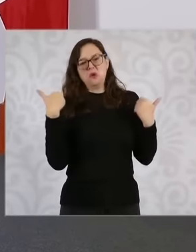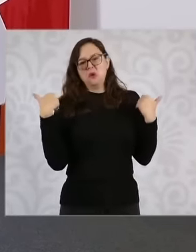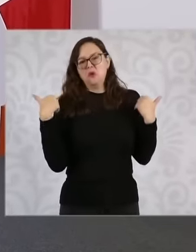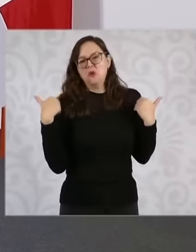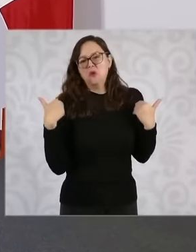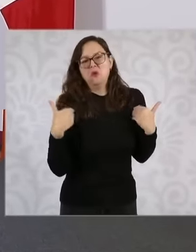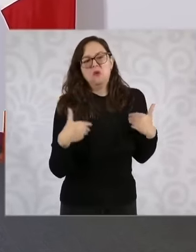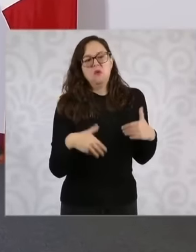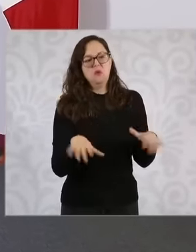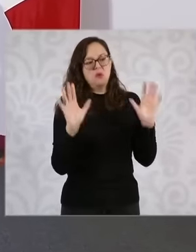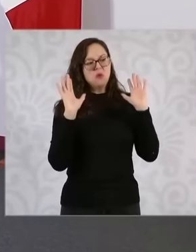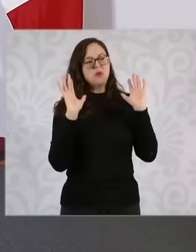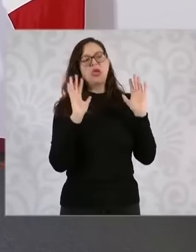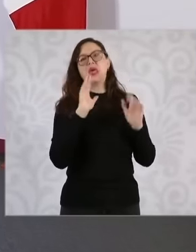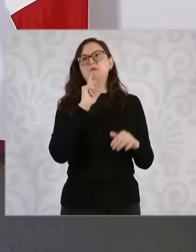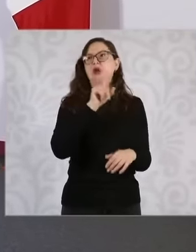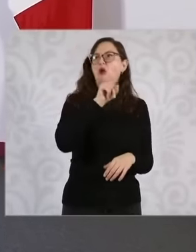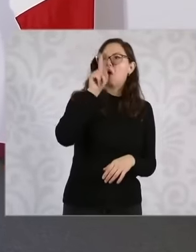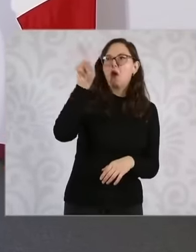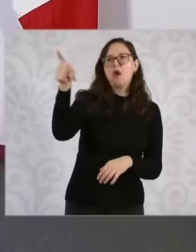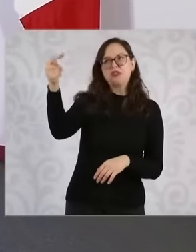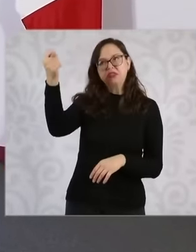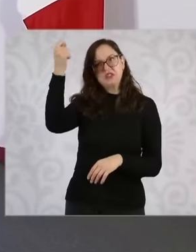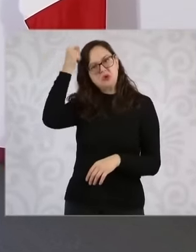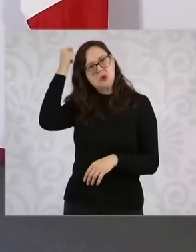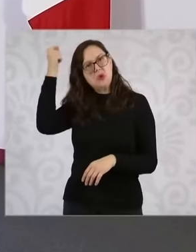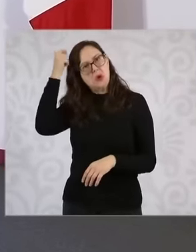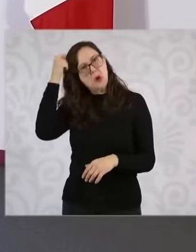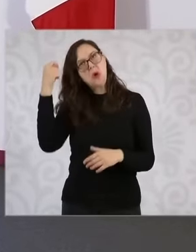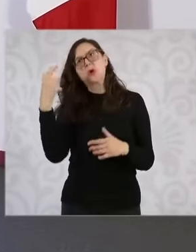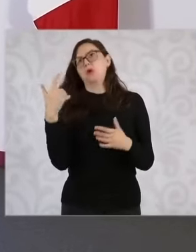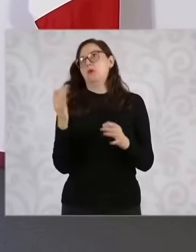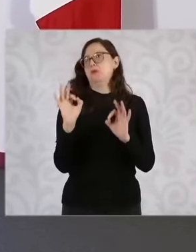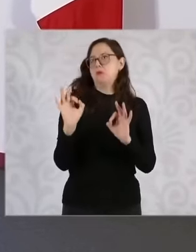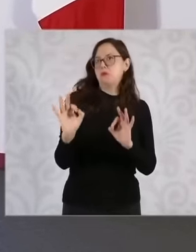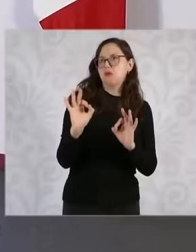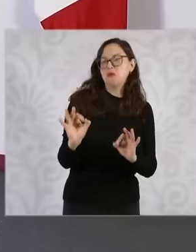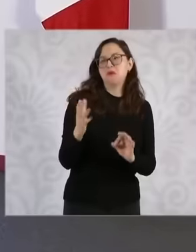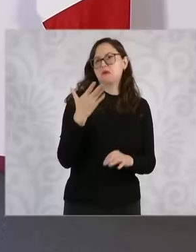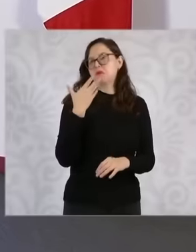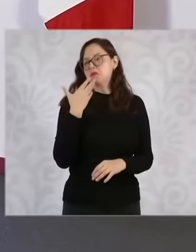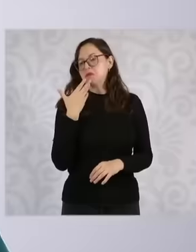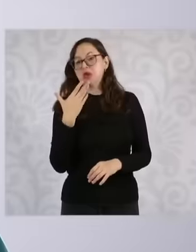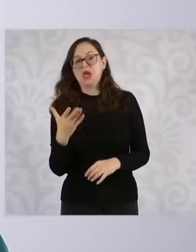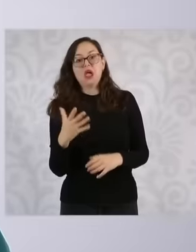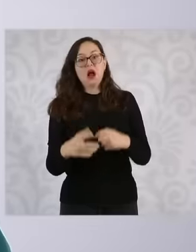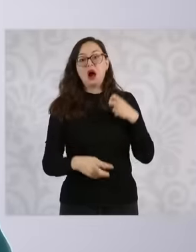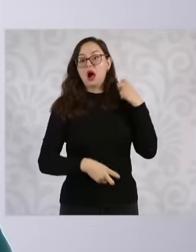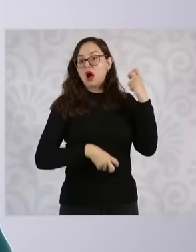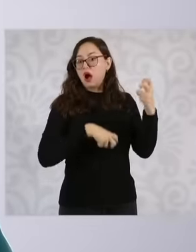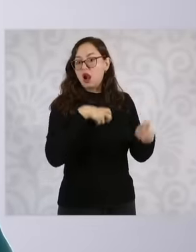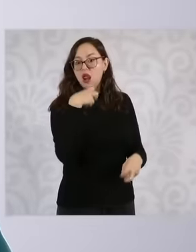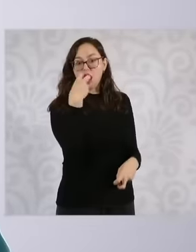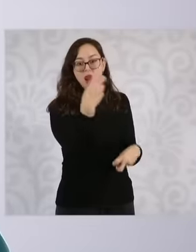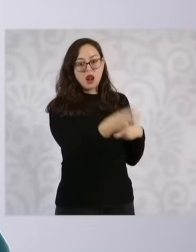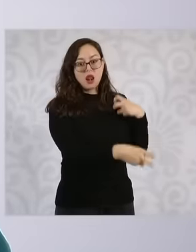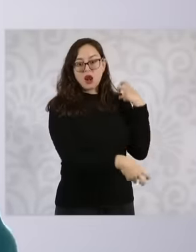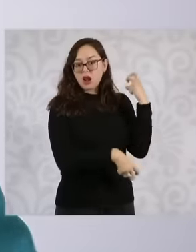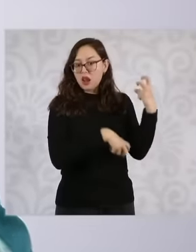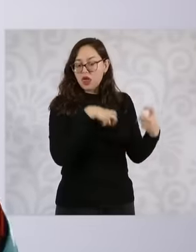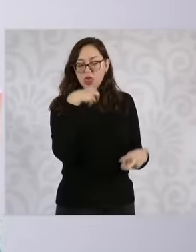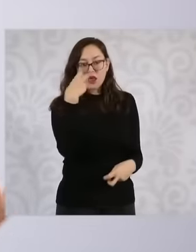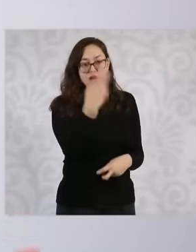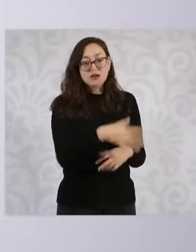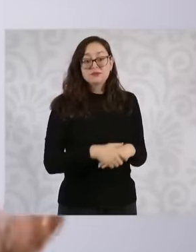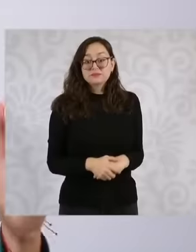que se hubiera realizado el de Texcoco, que, bueno, todas las críticas que recibió,